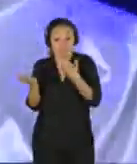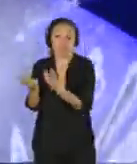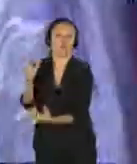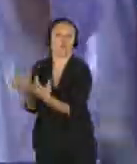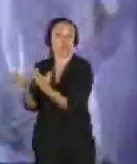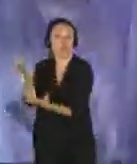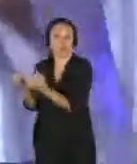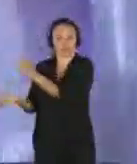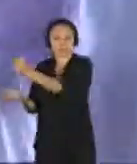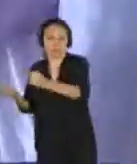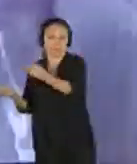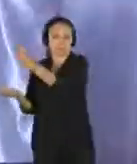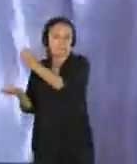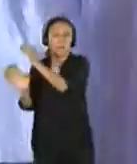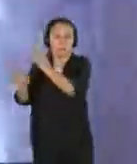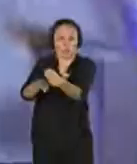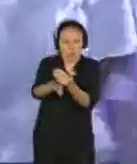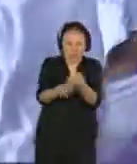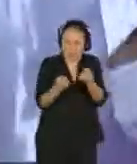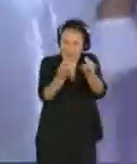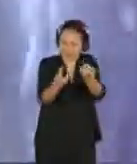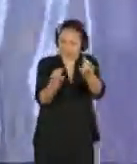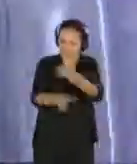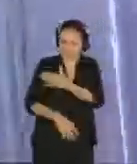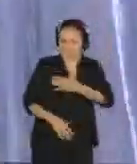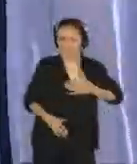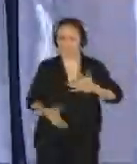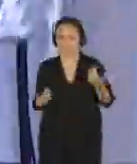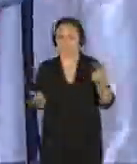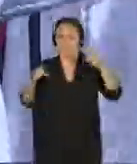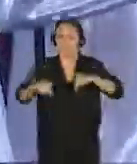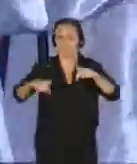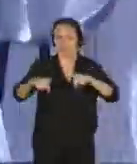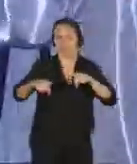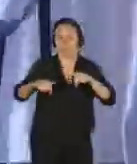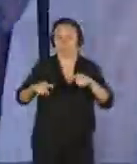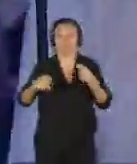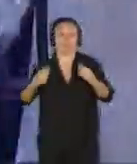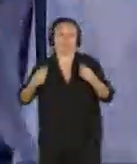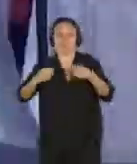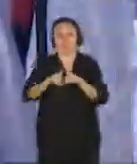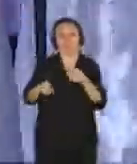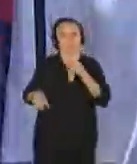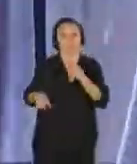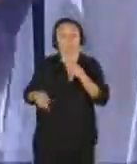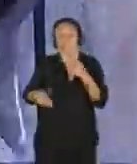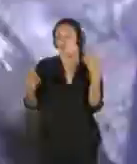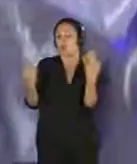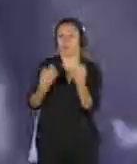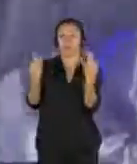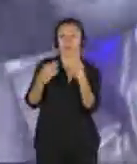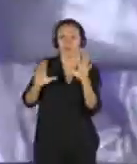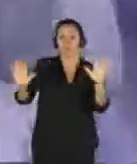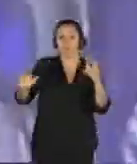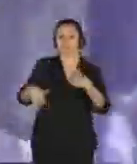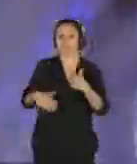arroz. Antes quiero decirte que hay que tomarse esta vida con humor. Iba